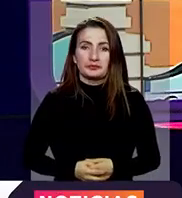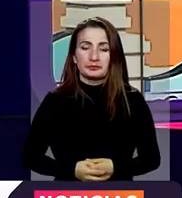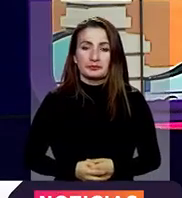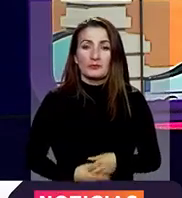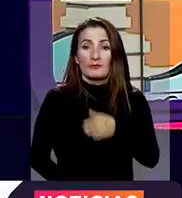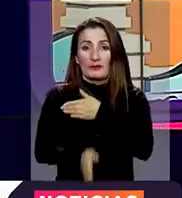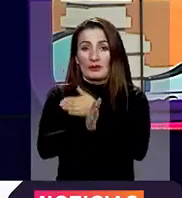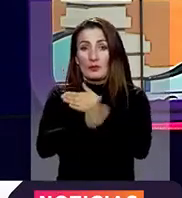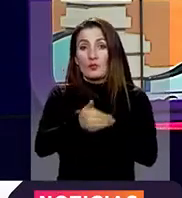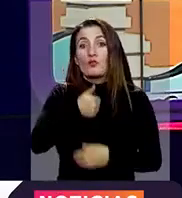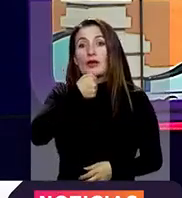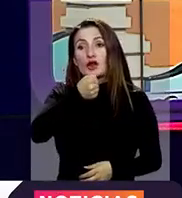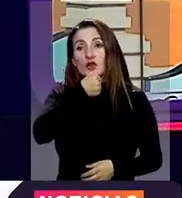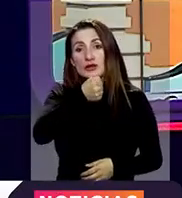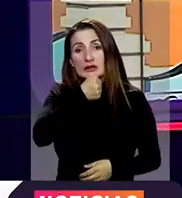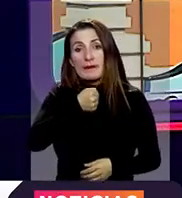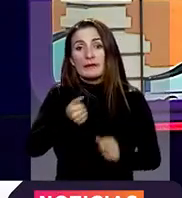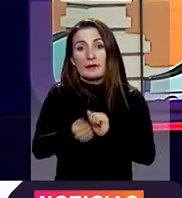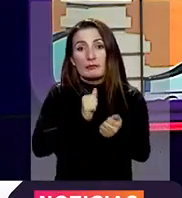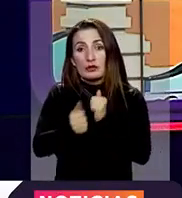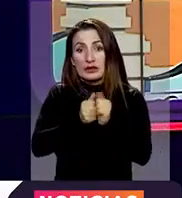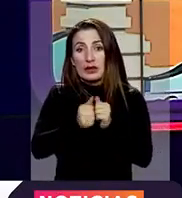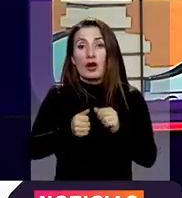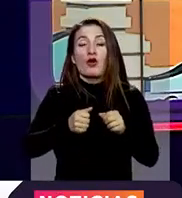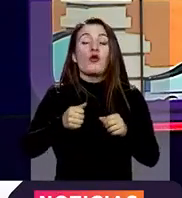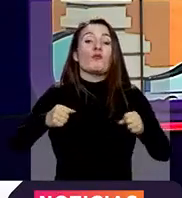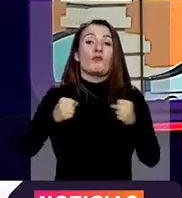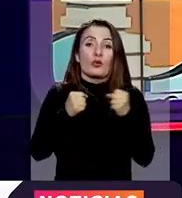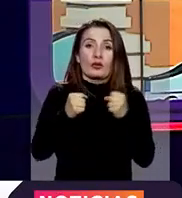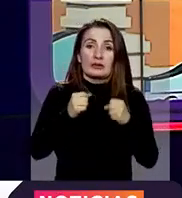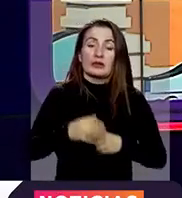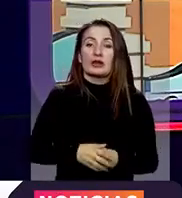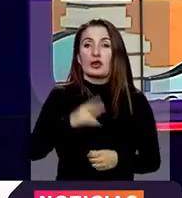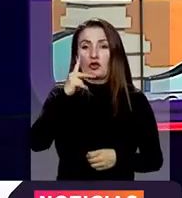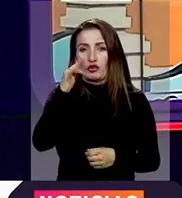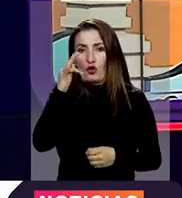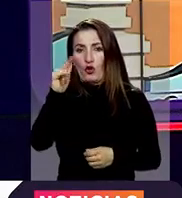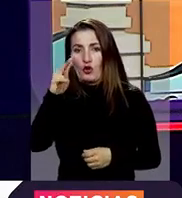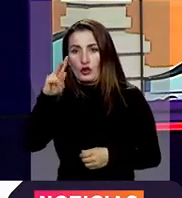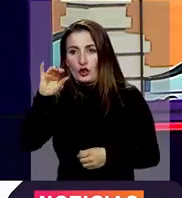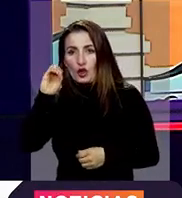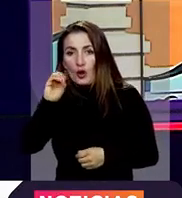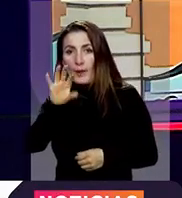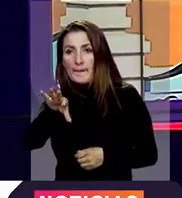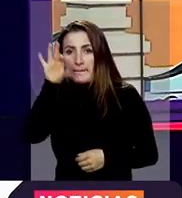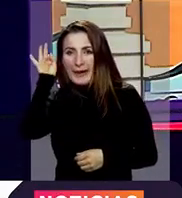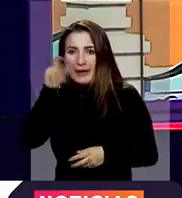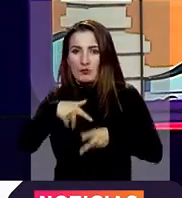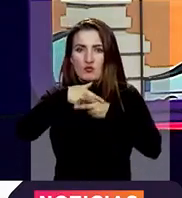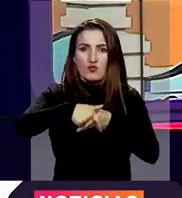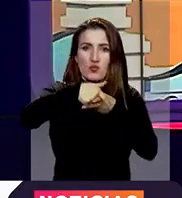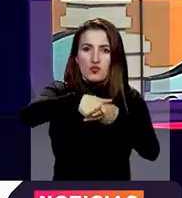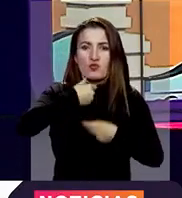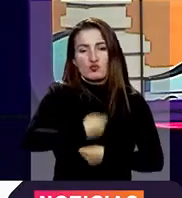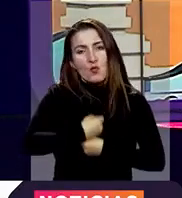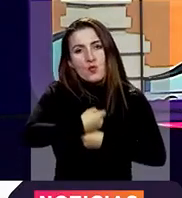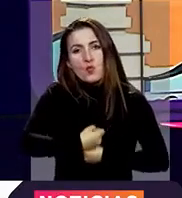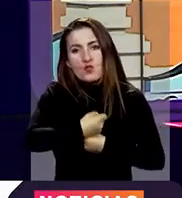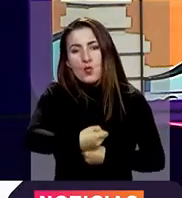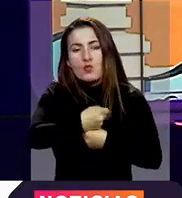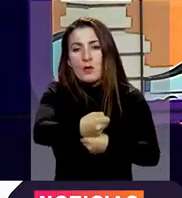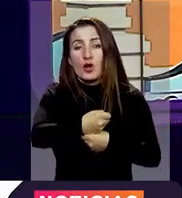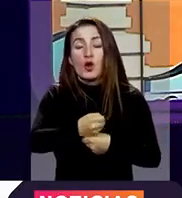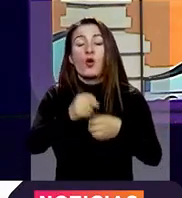Y seguimos con buenas noticias para los deportistas bogotanos en Tokio, ya que Roberto Terán Tafur fue el jinete escogido para representar a Colombia en los Juegos